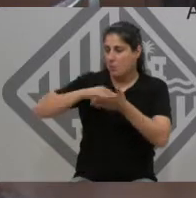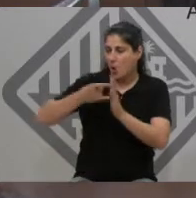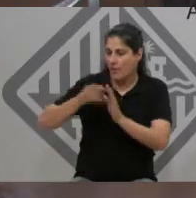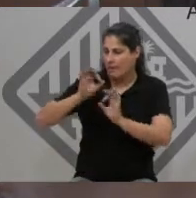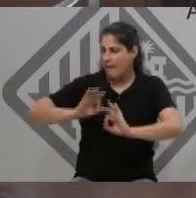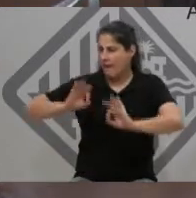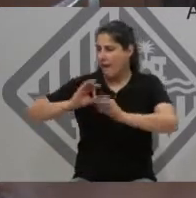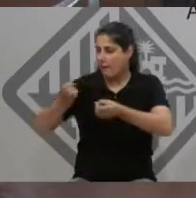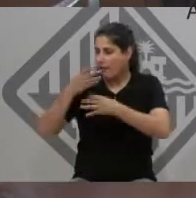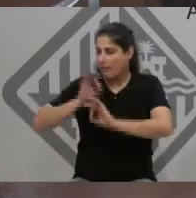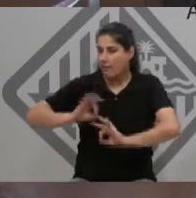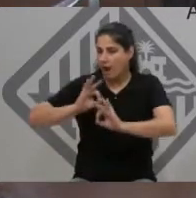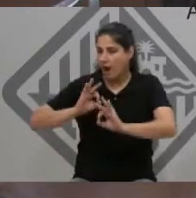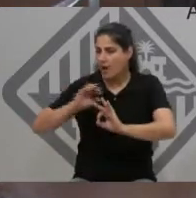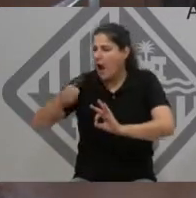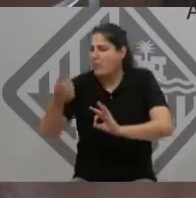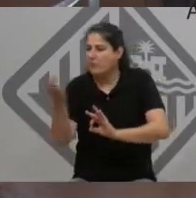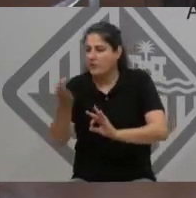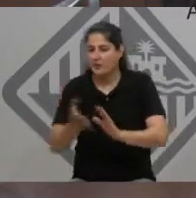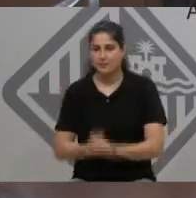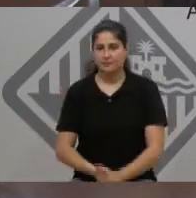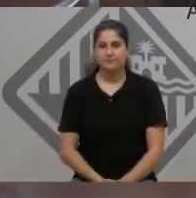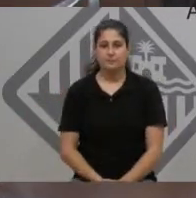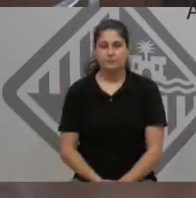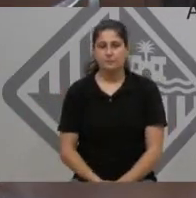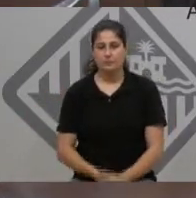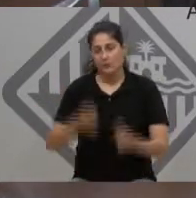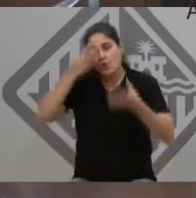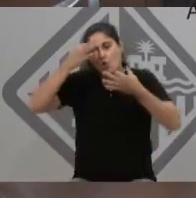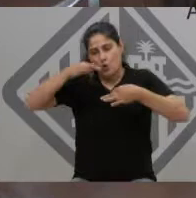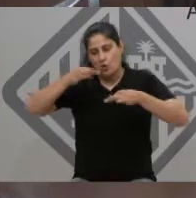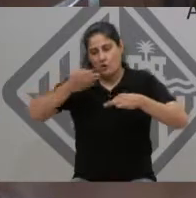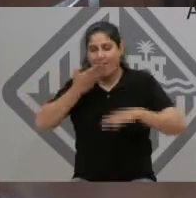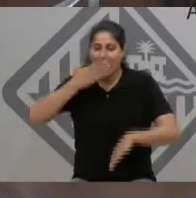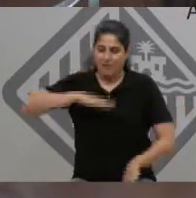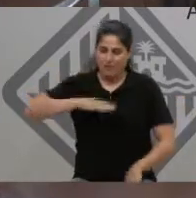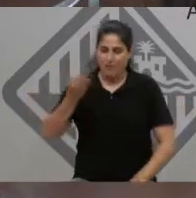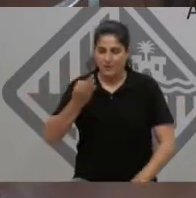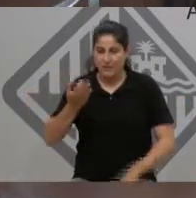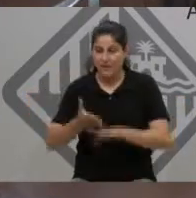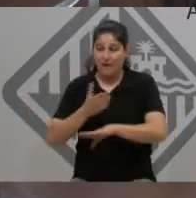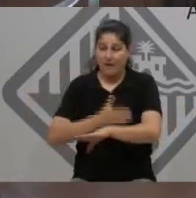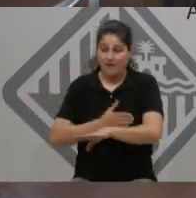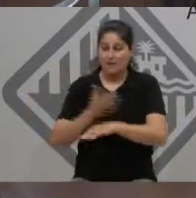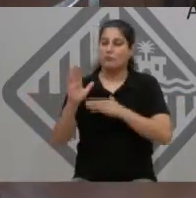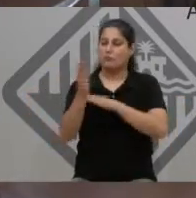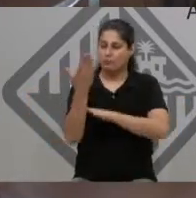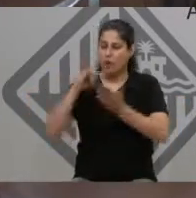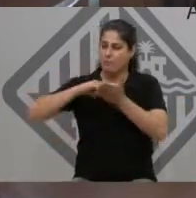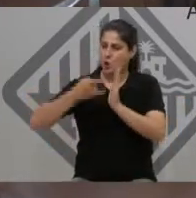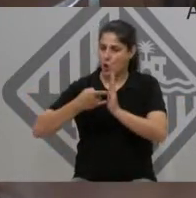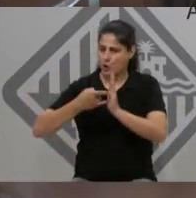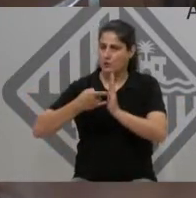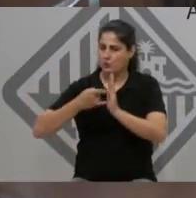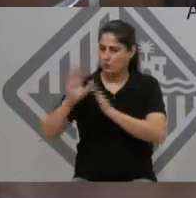No sabemos nada, es la primera noticia que tenemos. Lo lógico y lo serio sería que nos presenten el proyecto, lo podamos